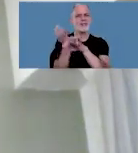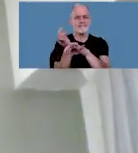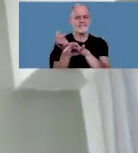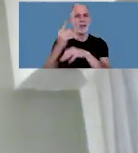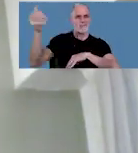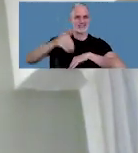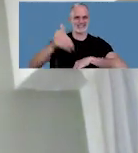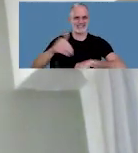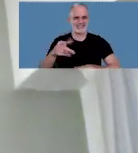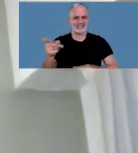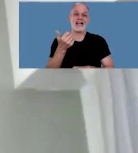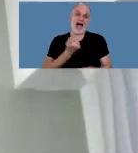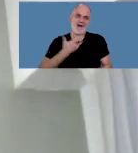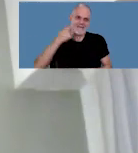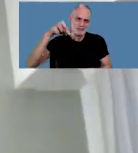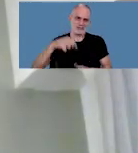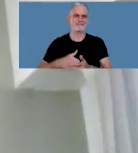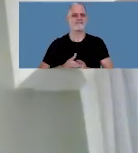presencial de AFIP.